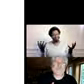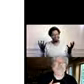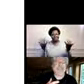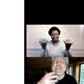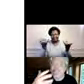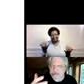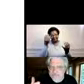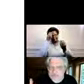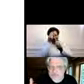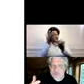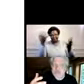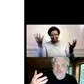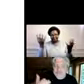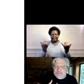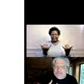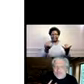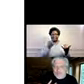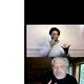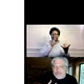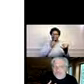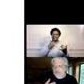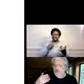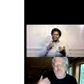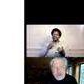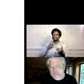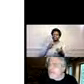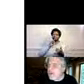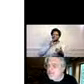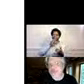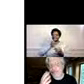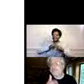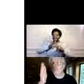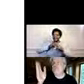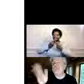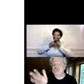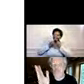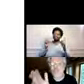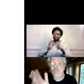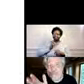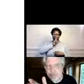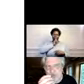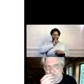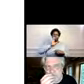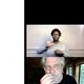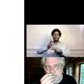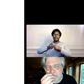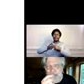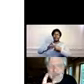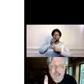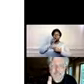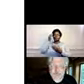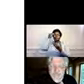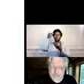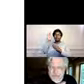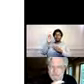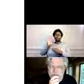calificaba. ¿Qué tal la anonimidad? Bueno, profesionales de soporte directo son personas anónimas porque muchos no